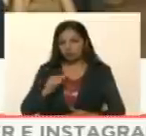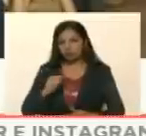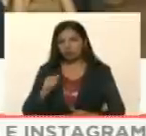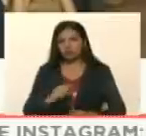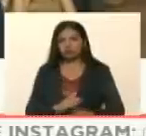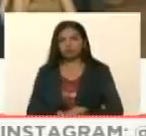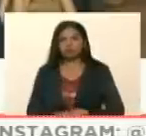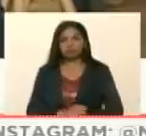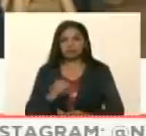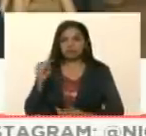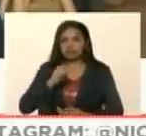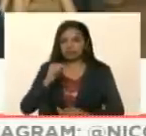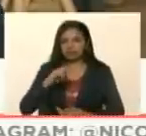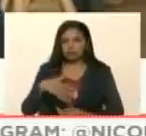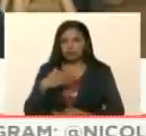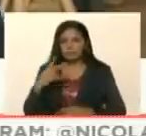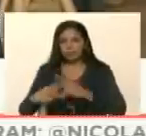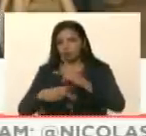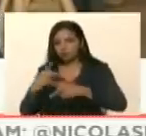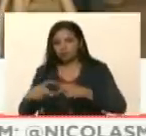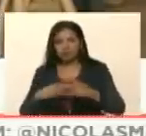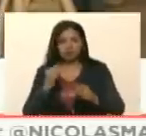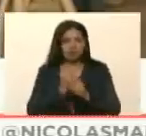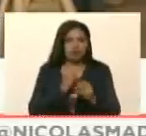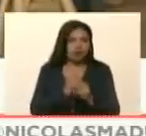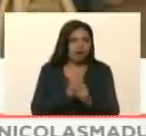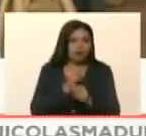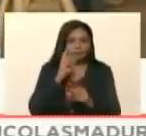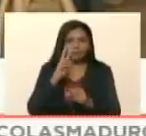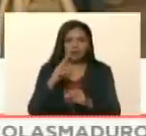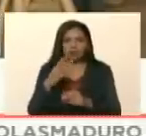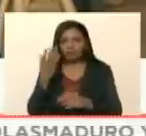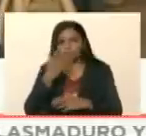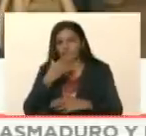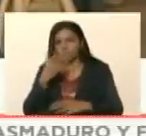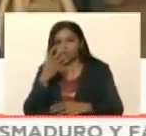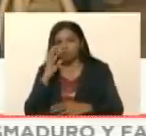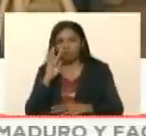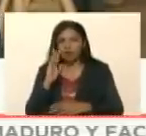sí se puede producir, trabajar, ver los frutos,